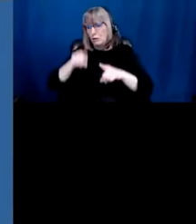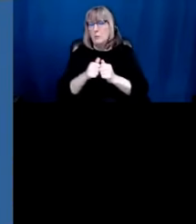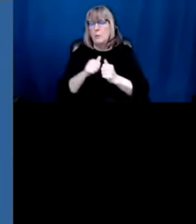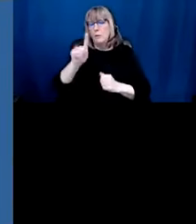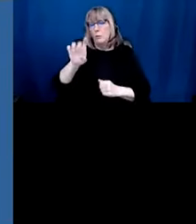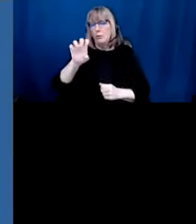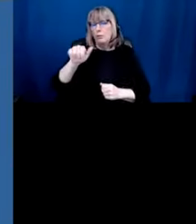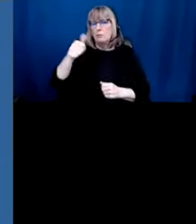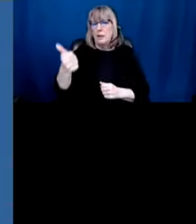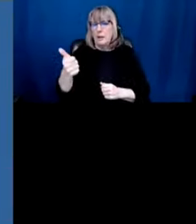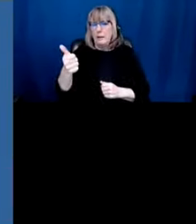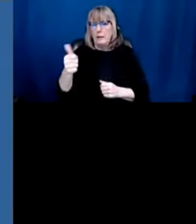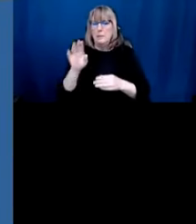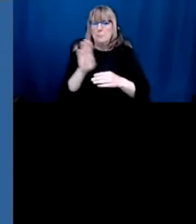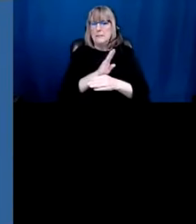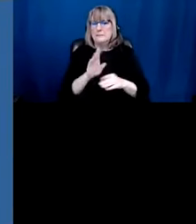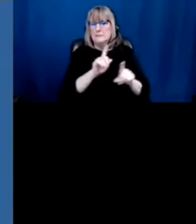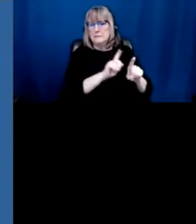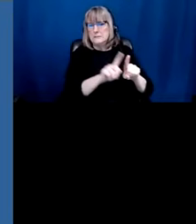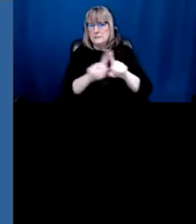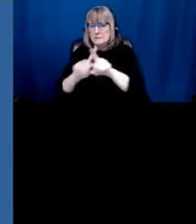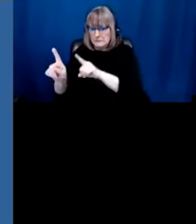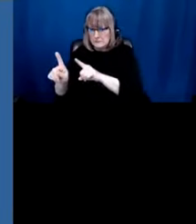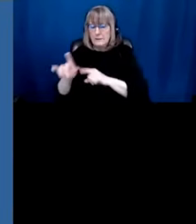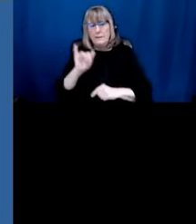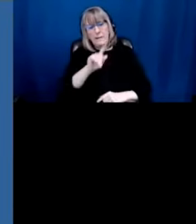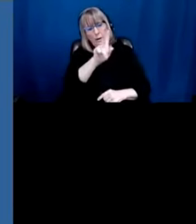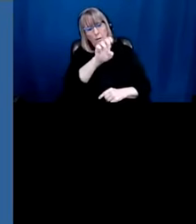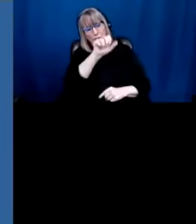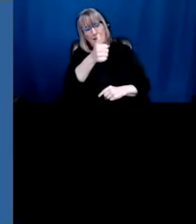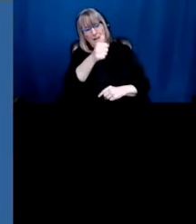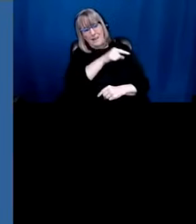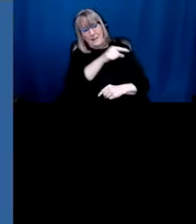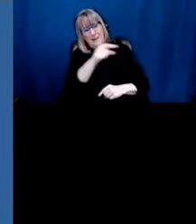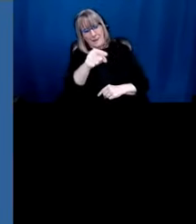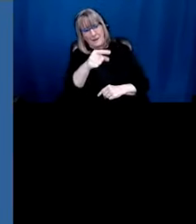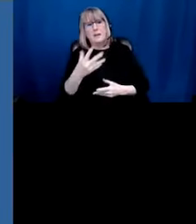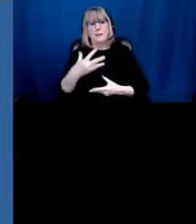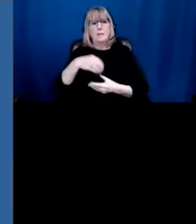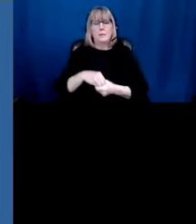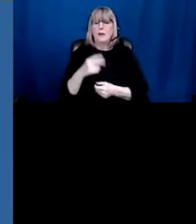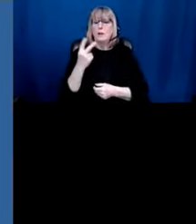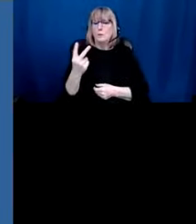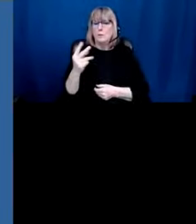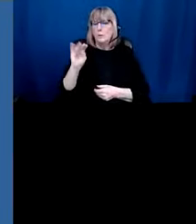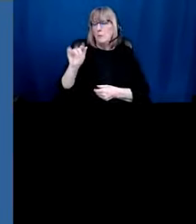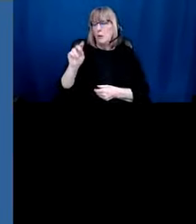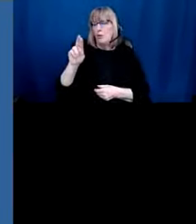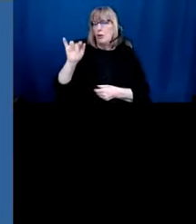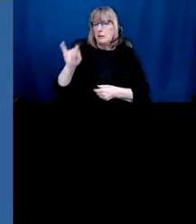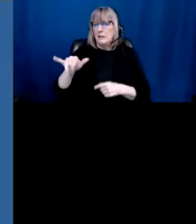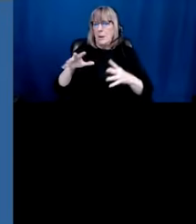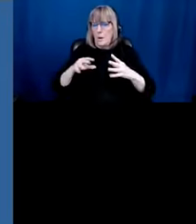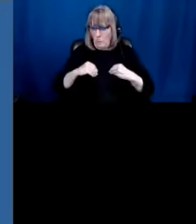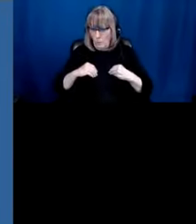de esto es que el proyecto CDBG y ESG trabajan más con organizaciones sin fines de